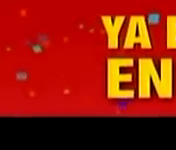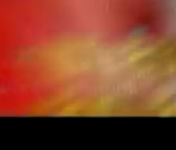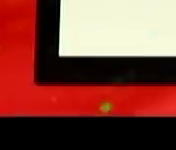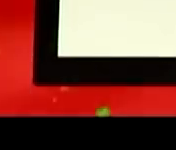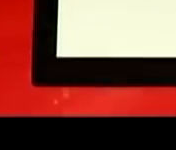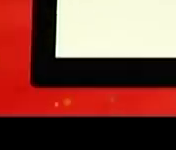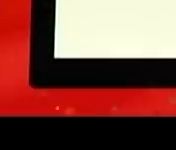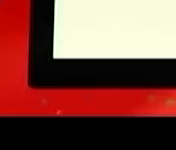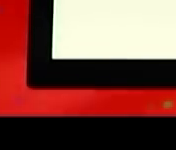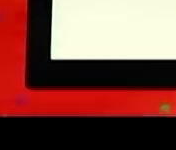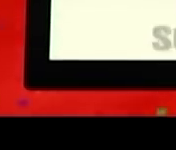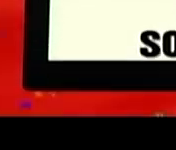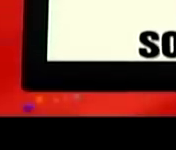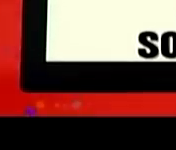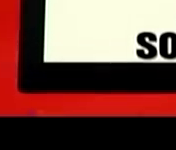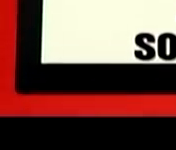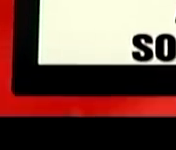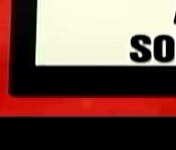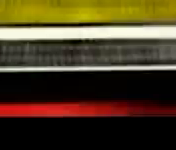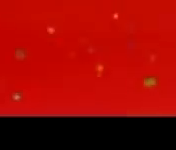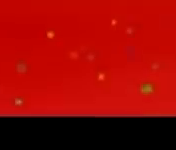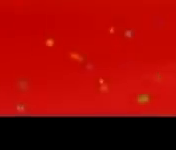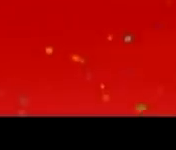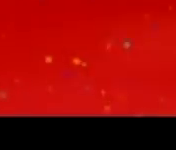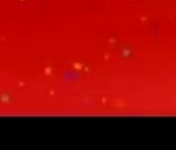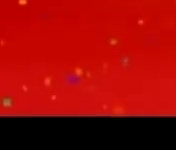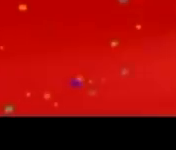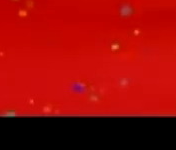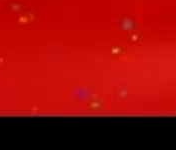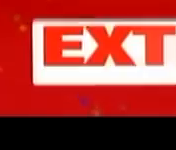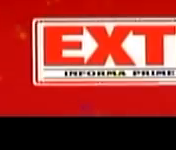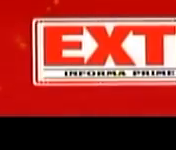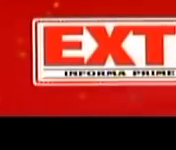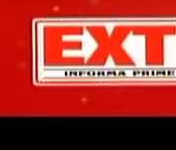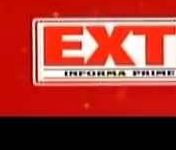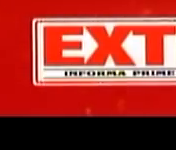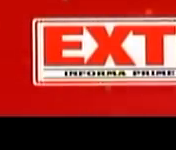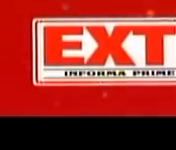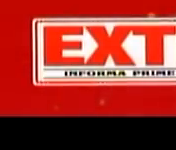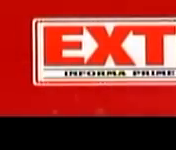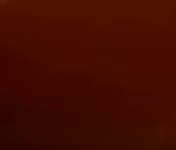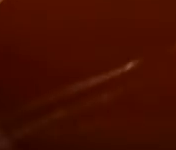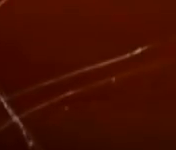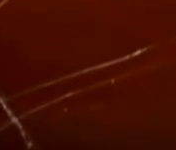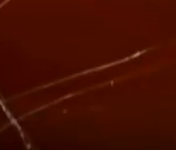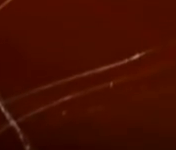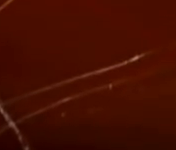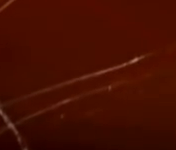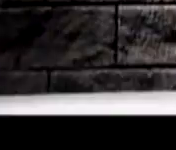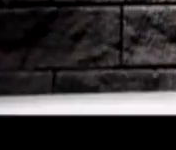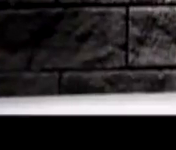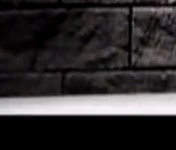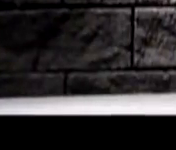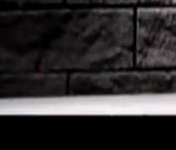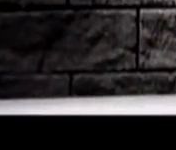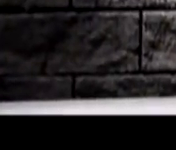www.extremaduraparticipa.es de lunes a domingo a las 14 horas son entre los inscritos sólo presentando tu portada podrás retirar tu premio